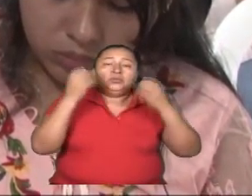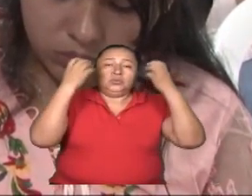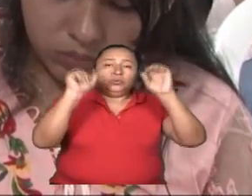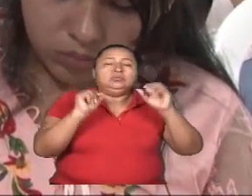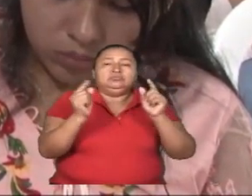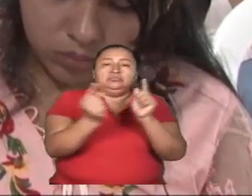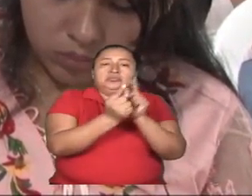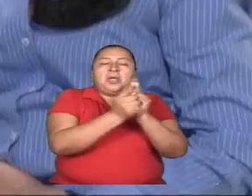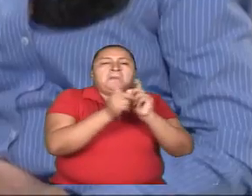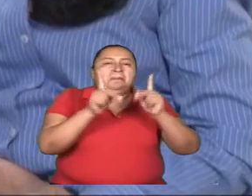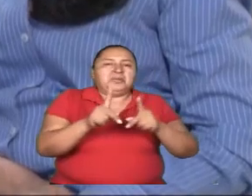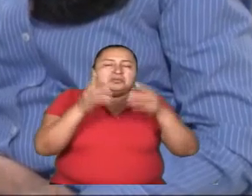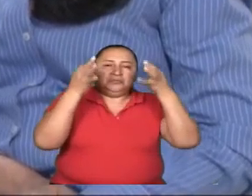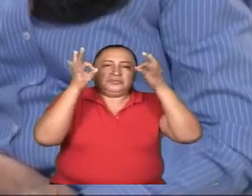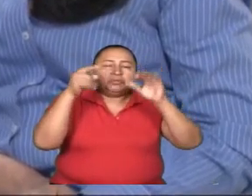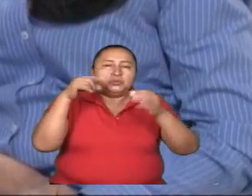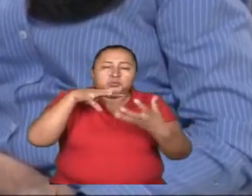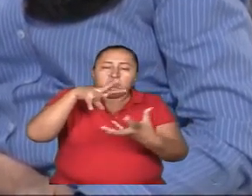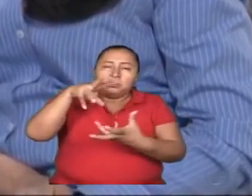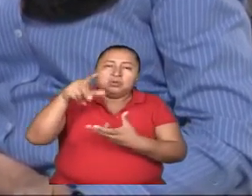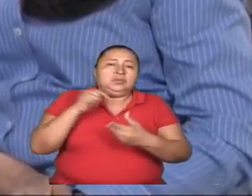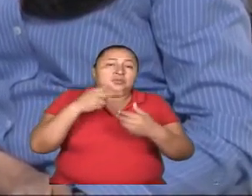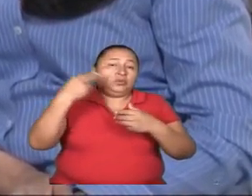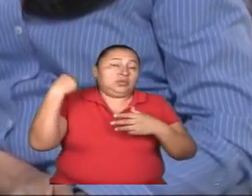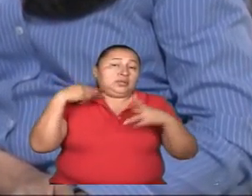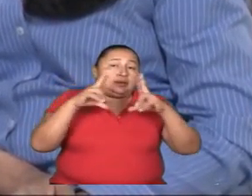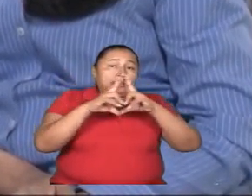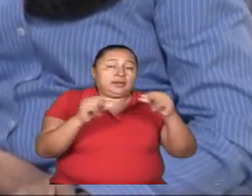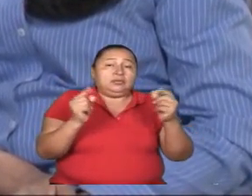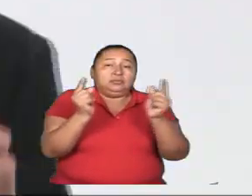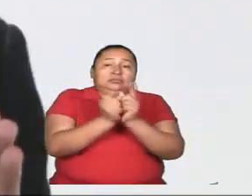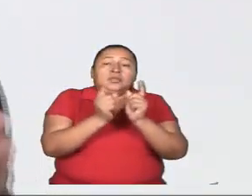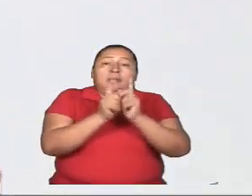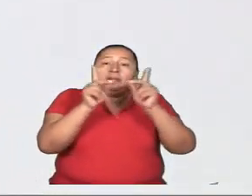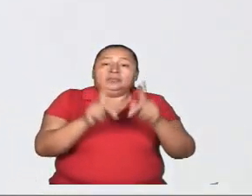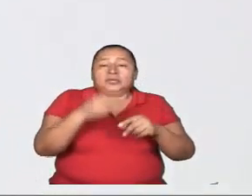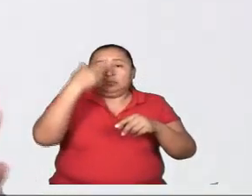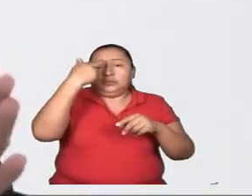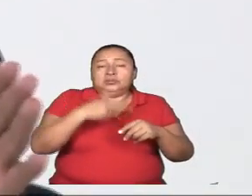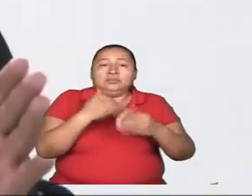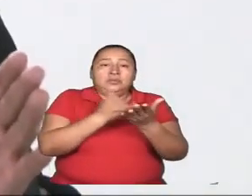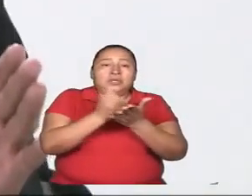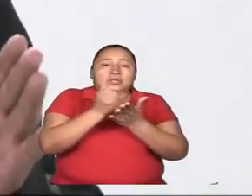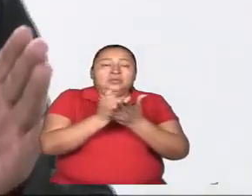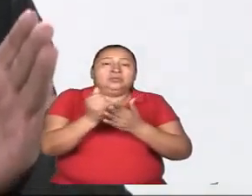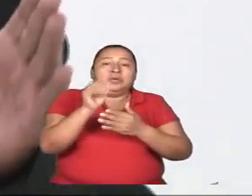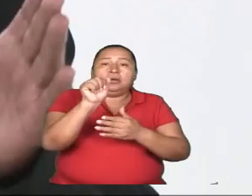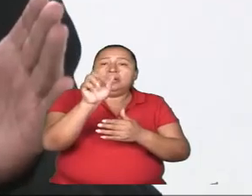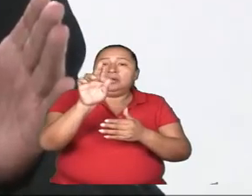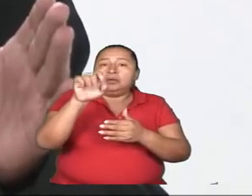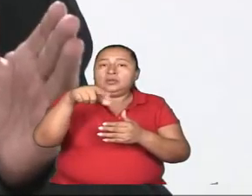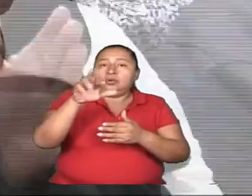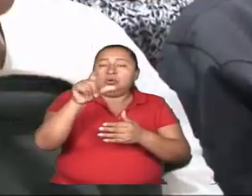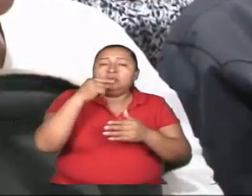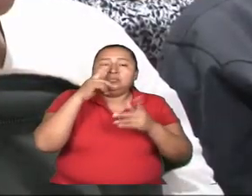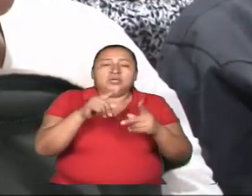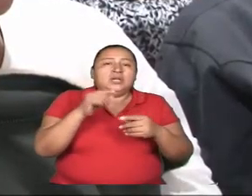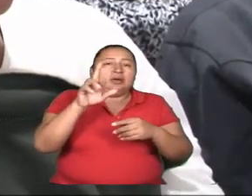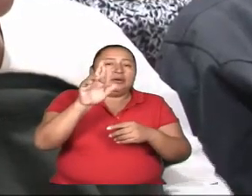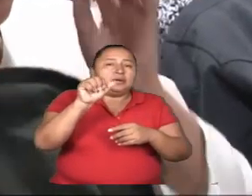arqueólogos y miembros de la Academia de Geografía e Historia Nicaragüense, el cual estuvo a cargo del investigador y arqueólogo Dr. Ramiro García,